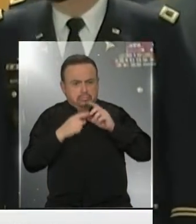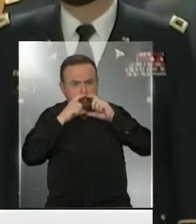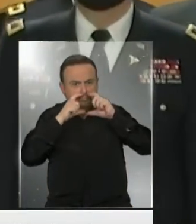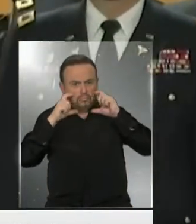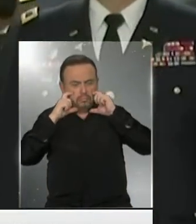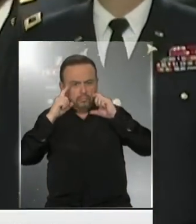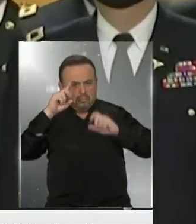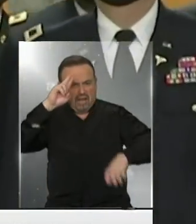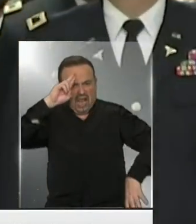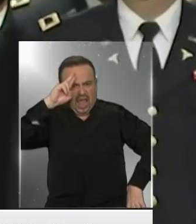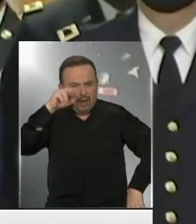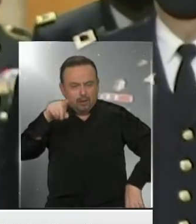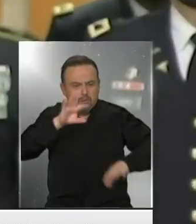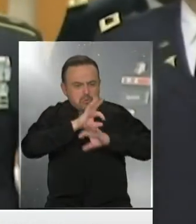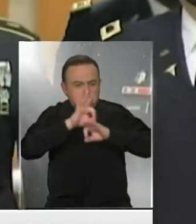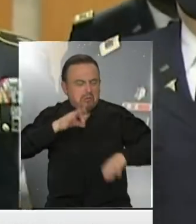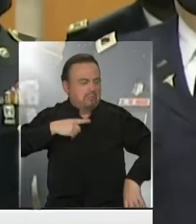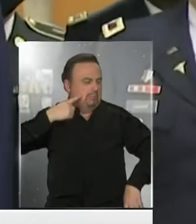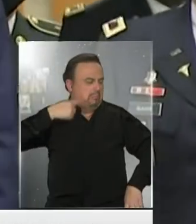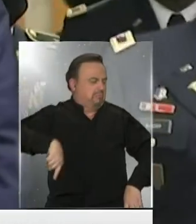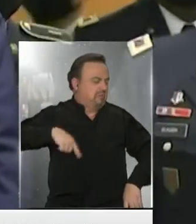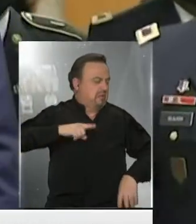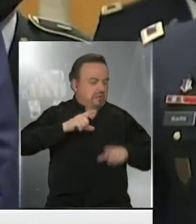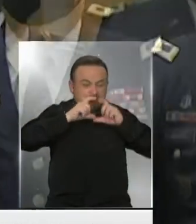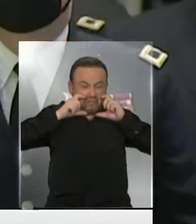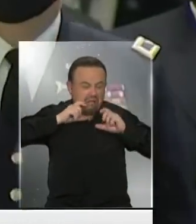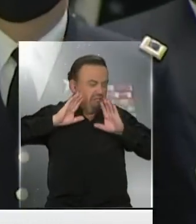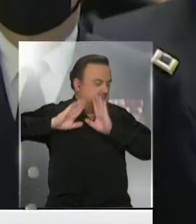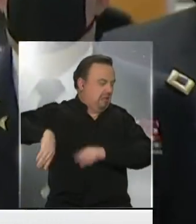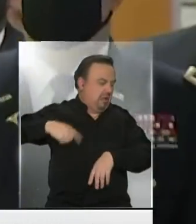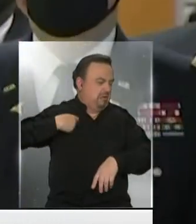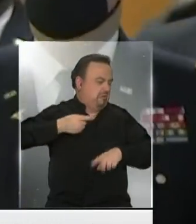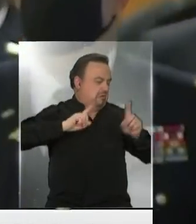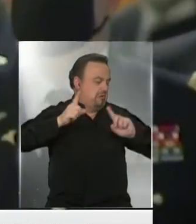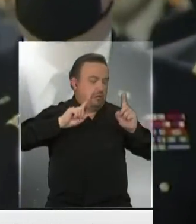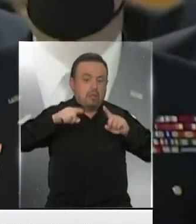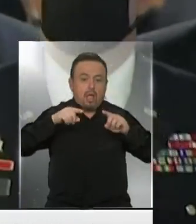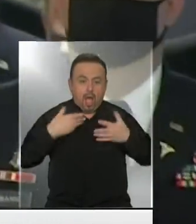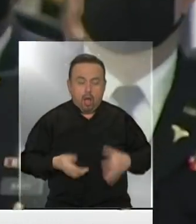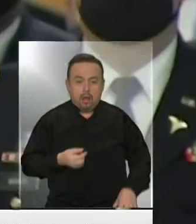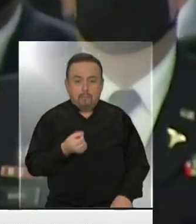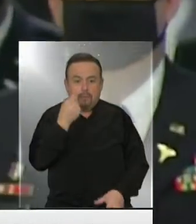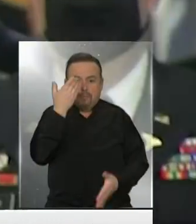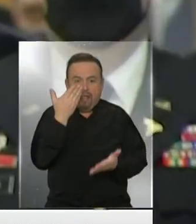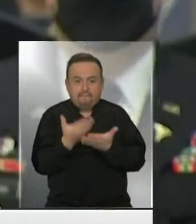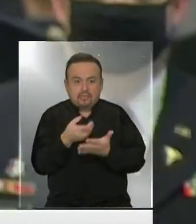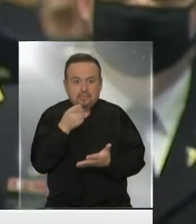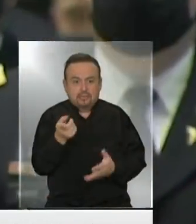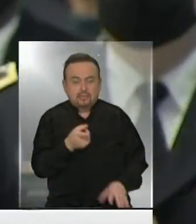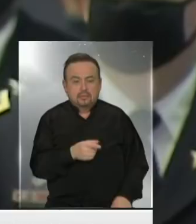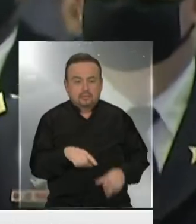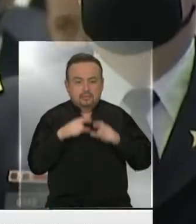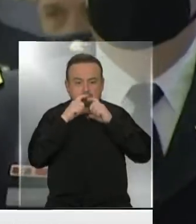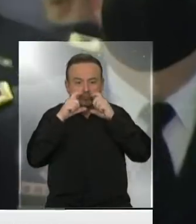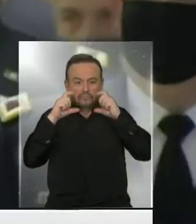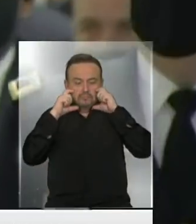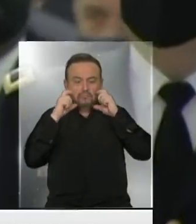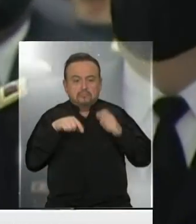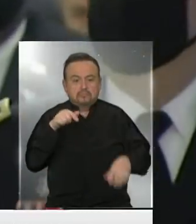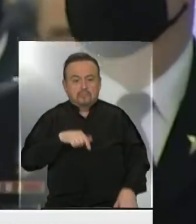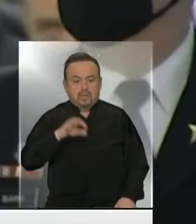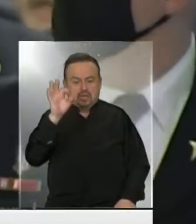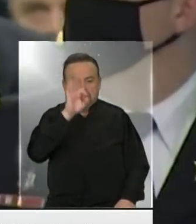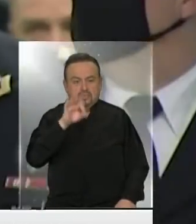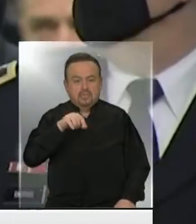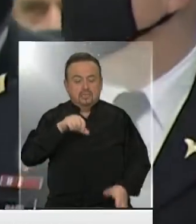¿ah? Aparece utilizando mascarilla. Él obviamente siempre ha tenido un lado súper escéptico con esta pandemia. Y este sábado apareció